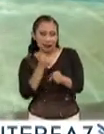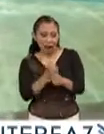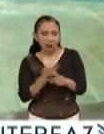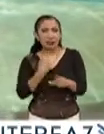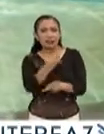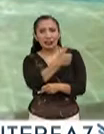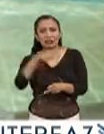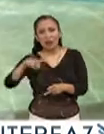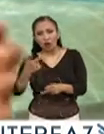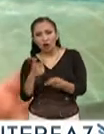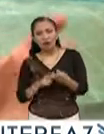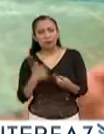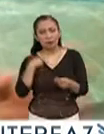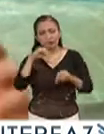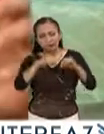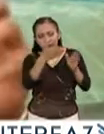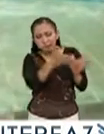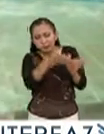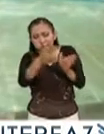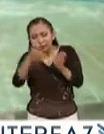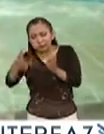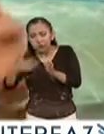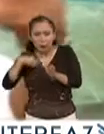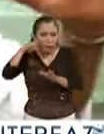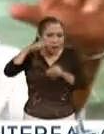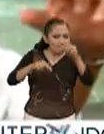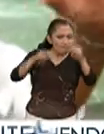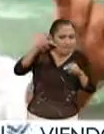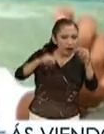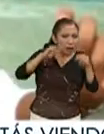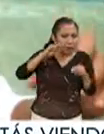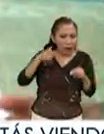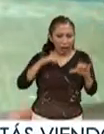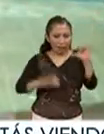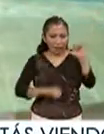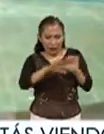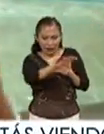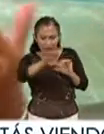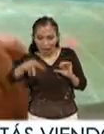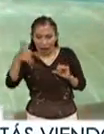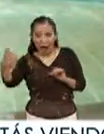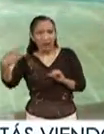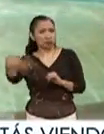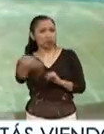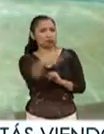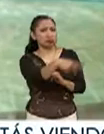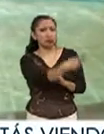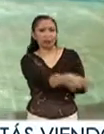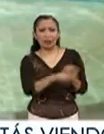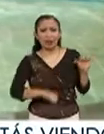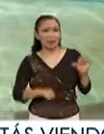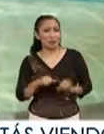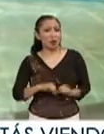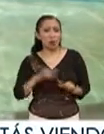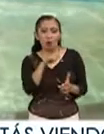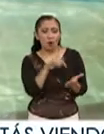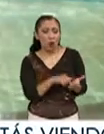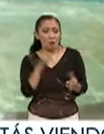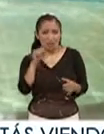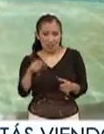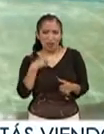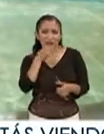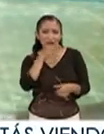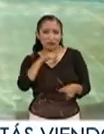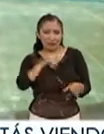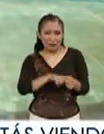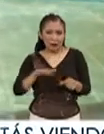años, de 6 a 12. Lo fuimos midiendo por los estándares y poniéndole actividades para que cada quien tuviera, digamos, un lugar dentro del